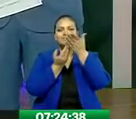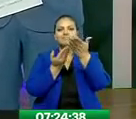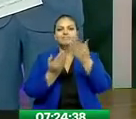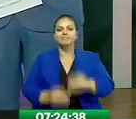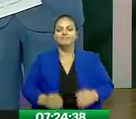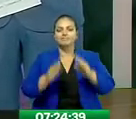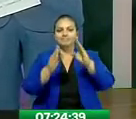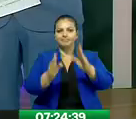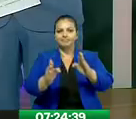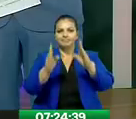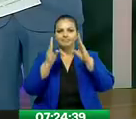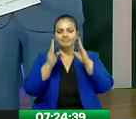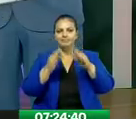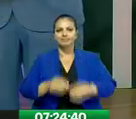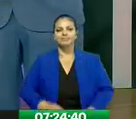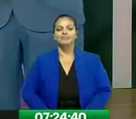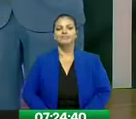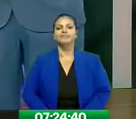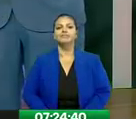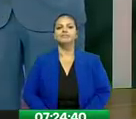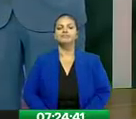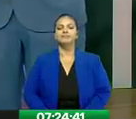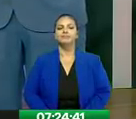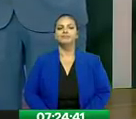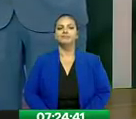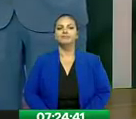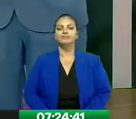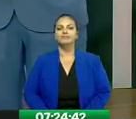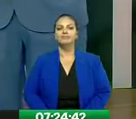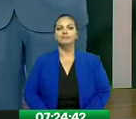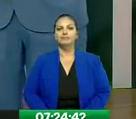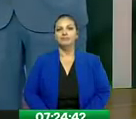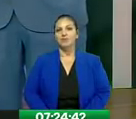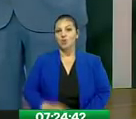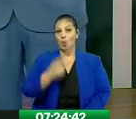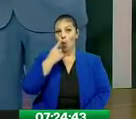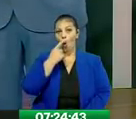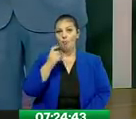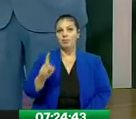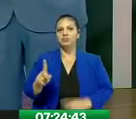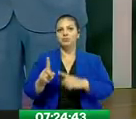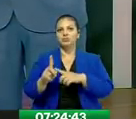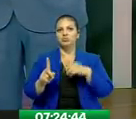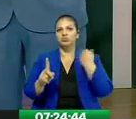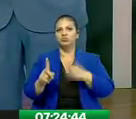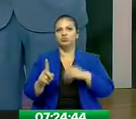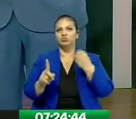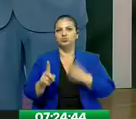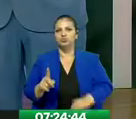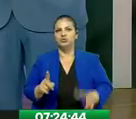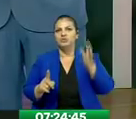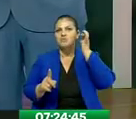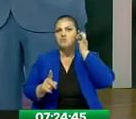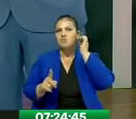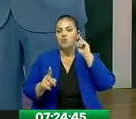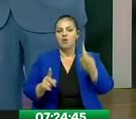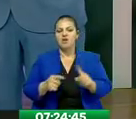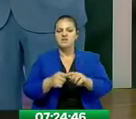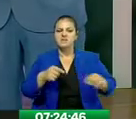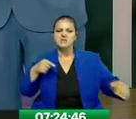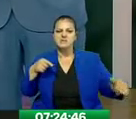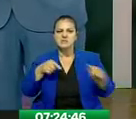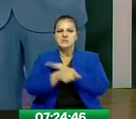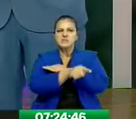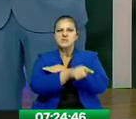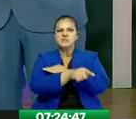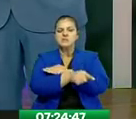con atención, dictan prisión preventiva en contra del sujeto acusado de asesinar a su ex conviviente en